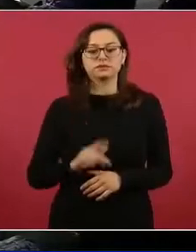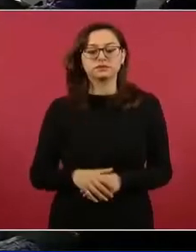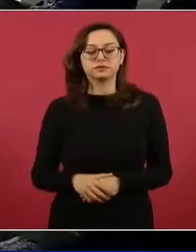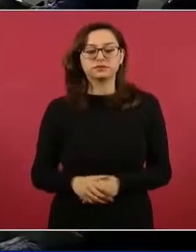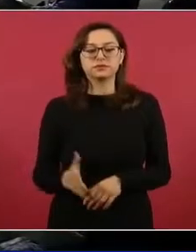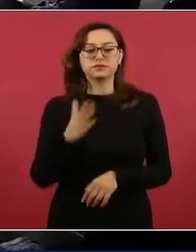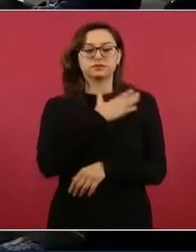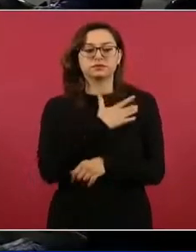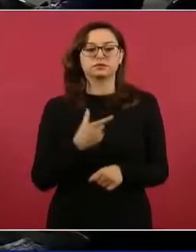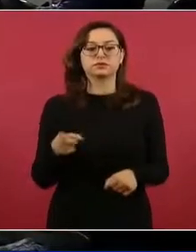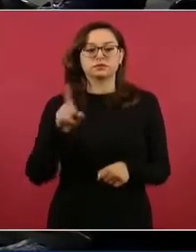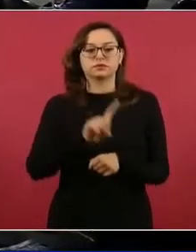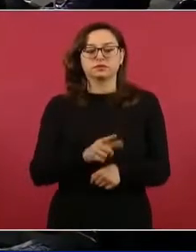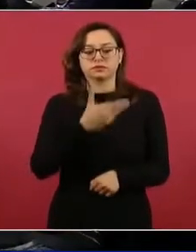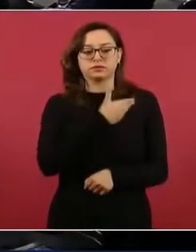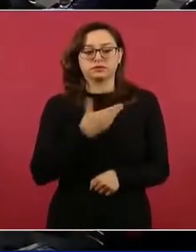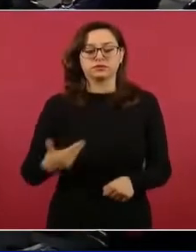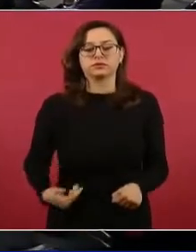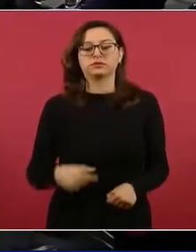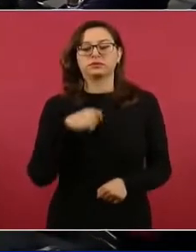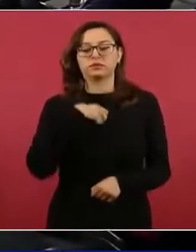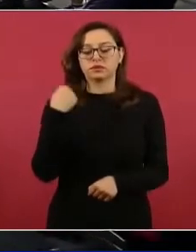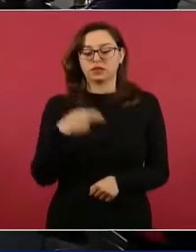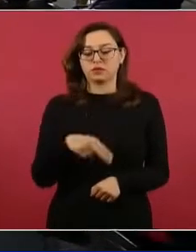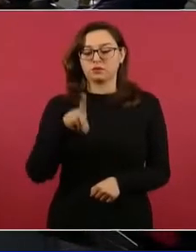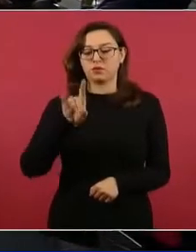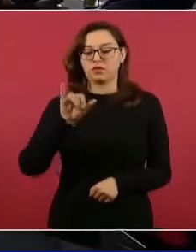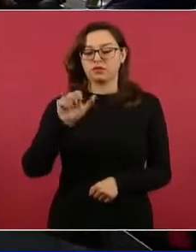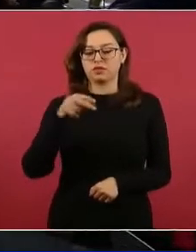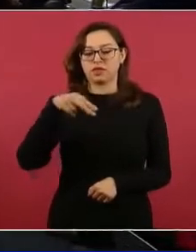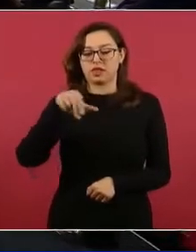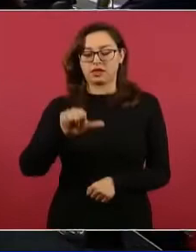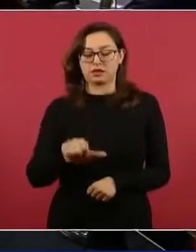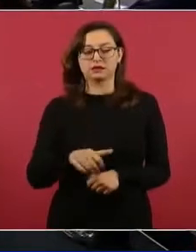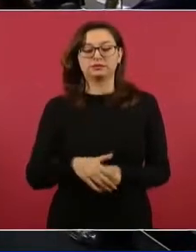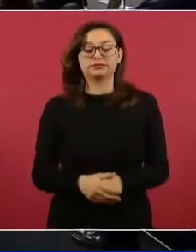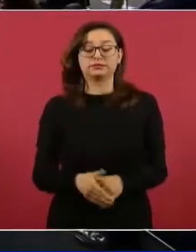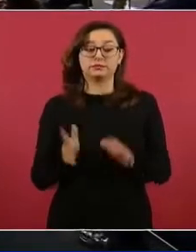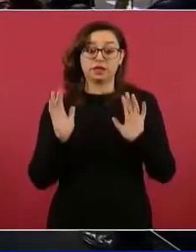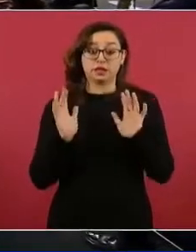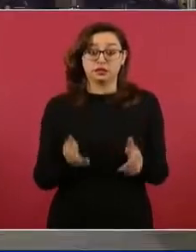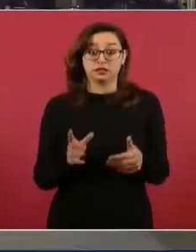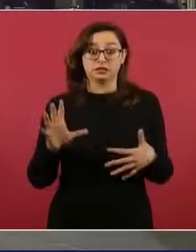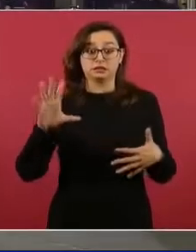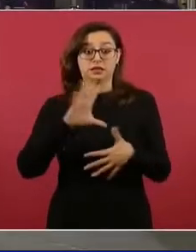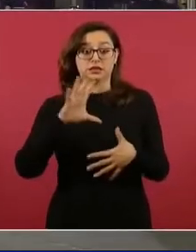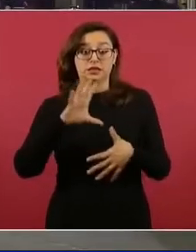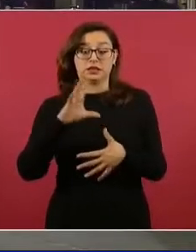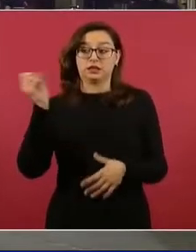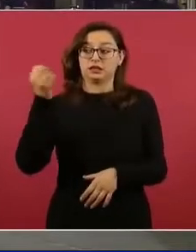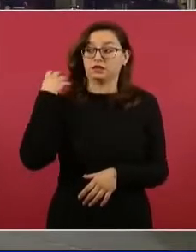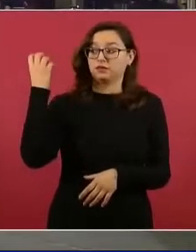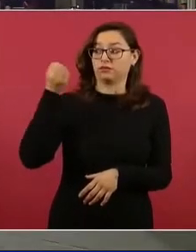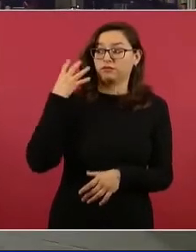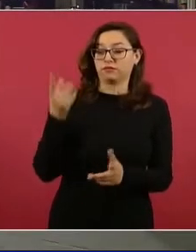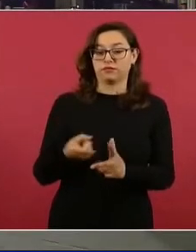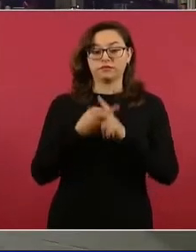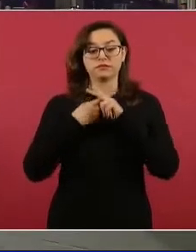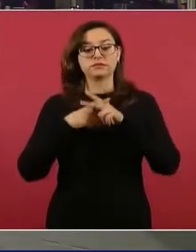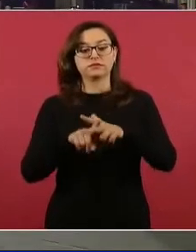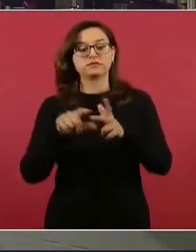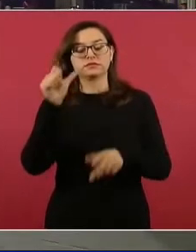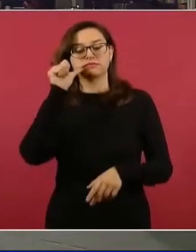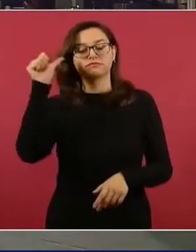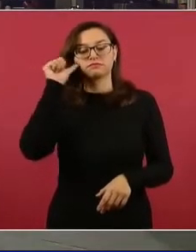Presidente, Diana Benítez del periódico El Financiero, pues ya ya arrancó la Cumbre de las Américas. Ayer el presidente Biden habló de la defensa